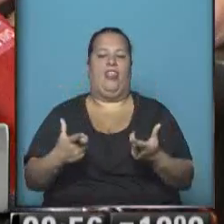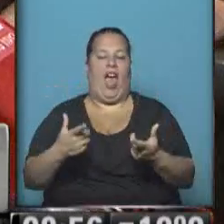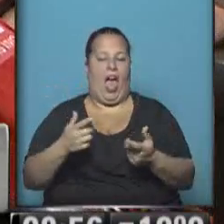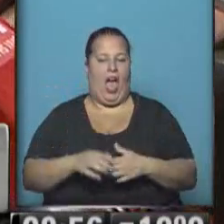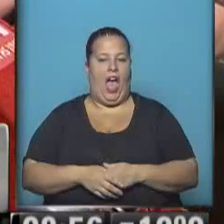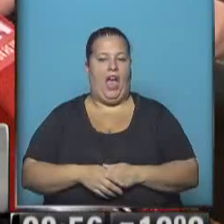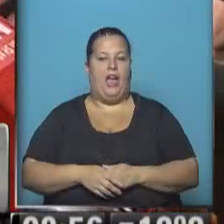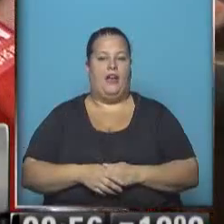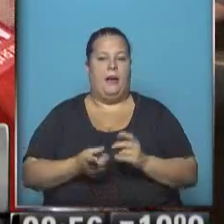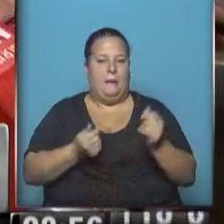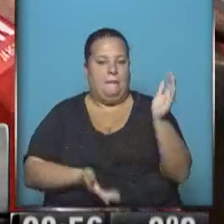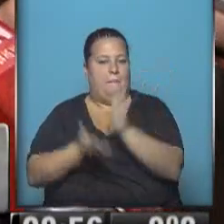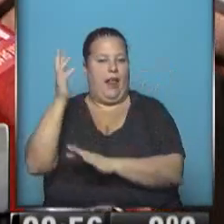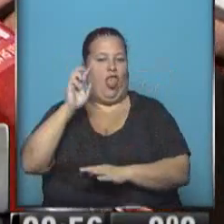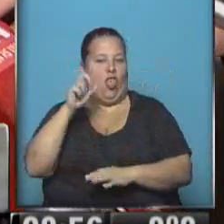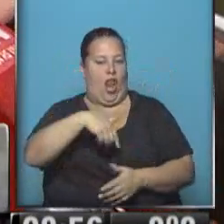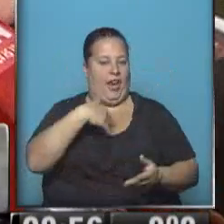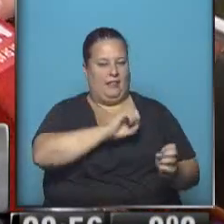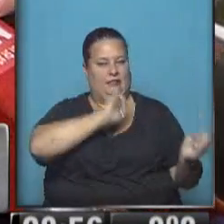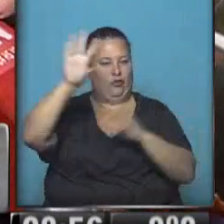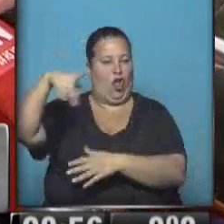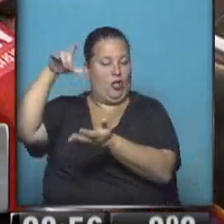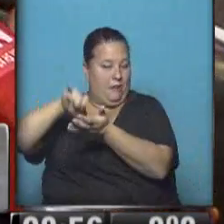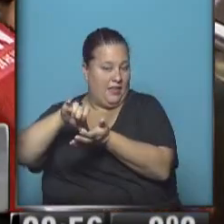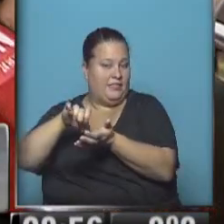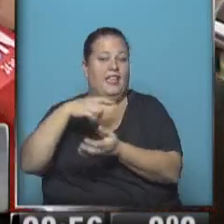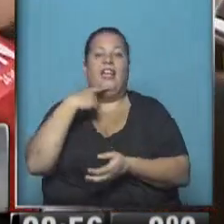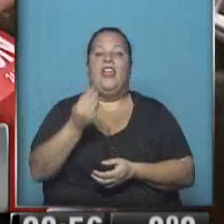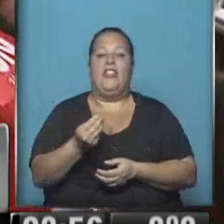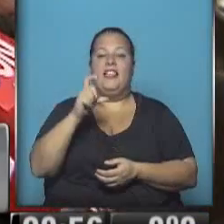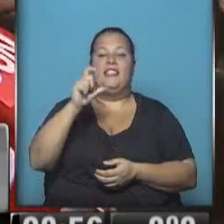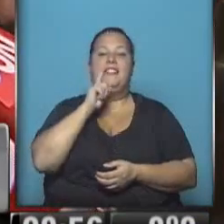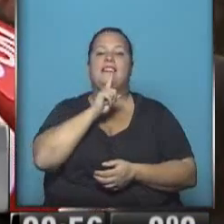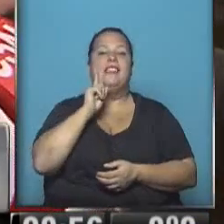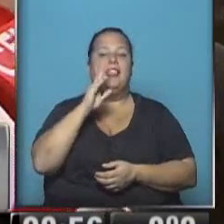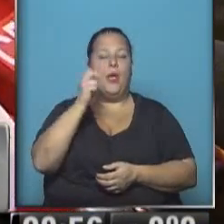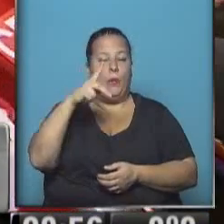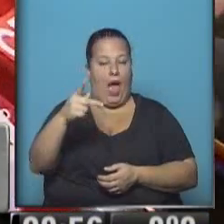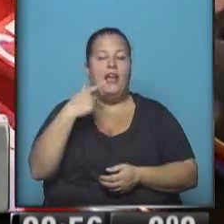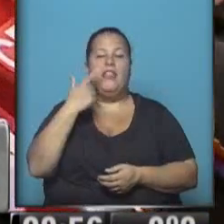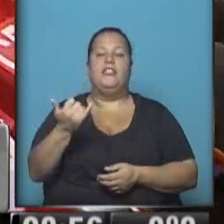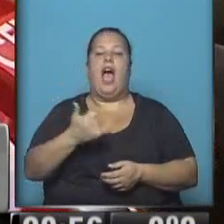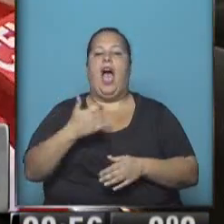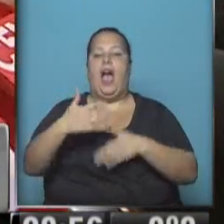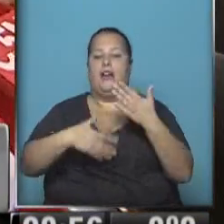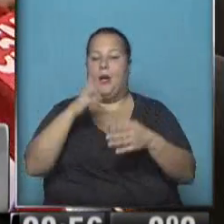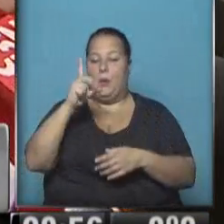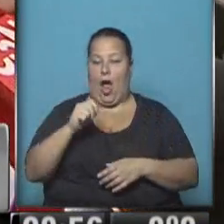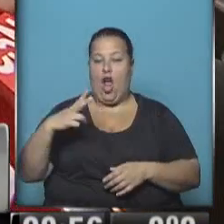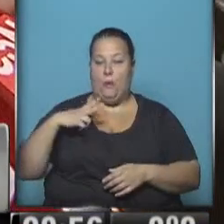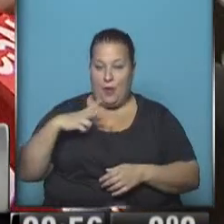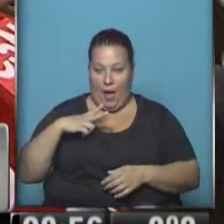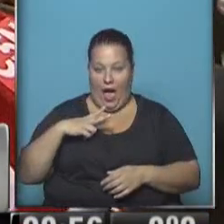este salida de divisas del país lo que dice el citibank o hoy que desarrolla la actividad de banca privada